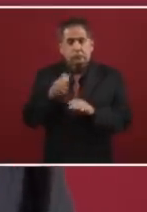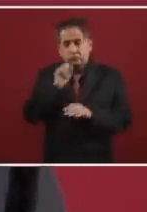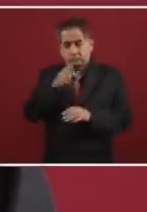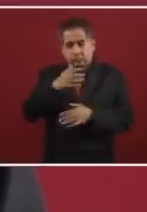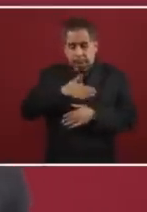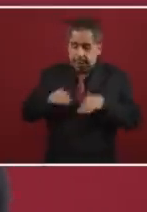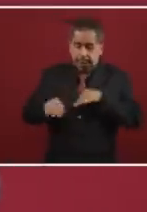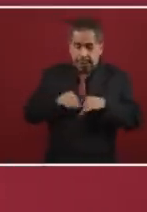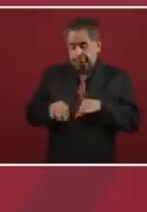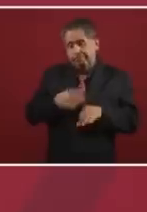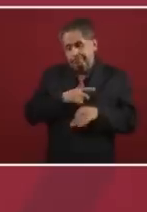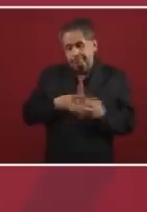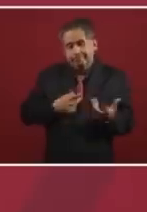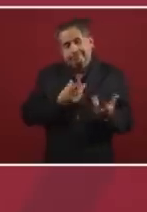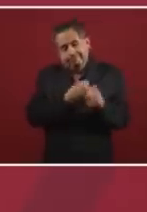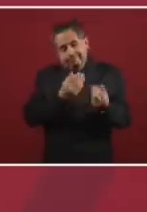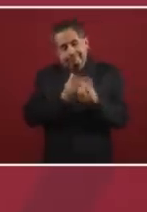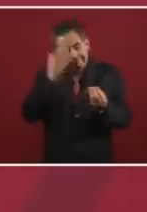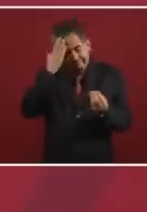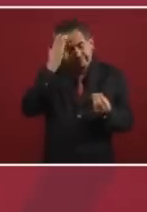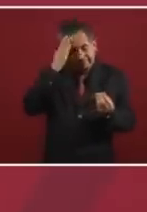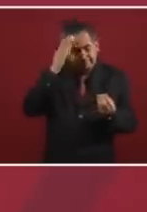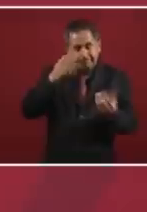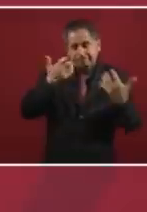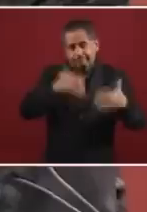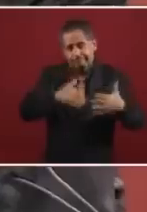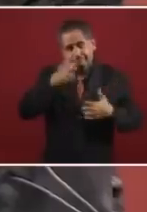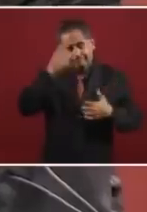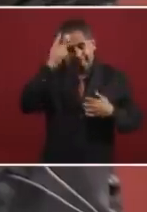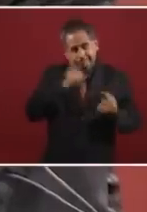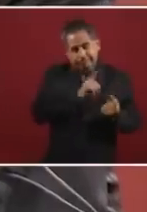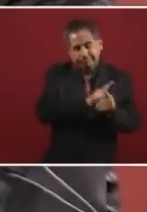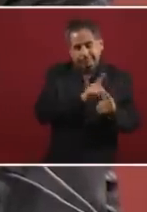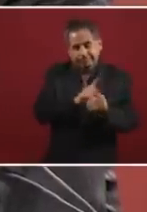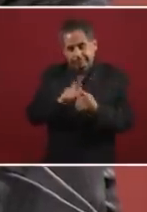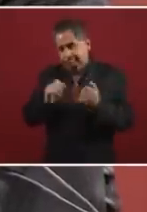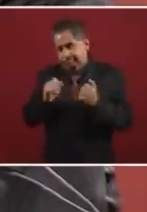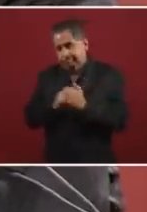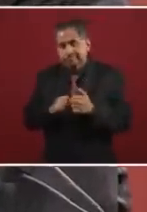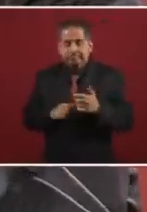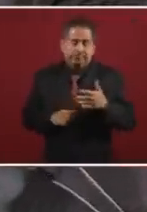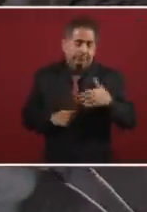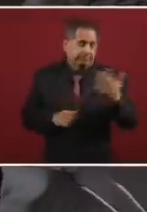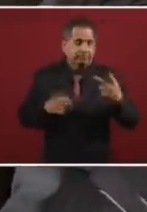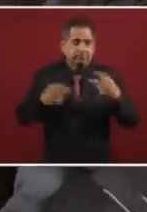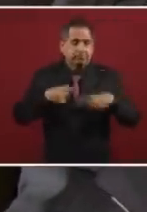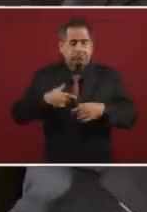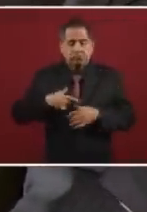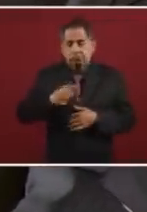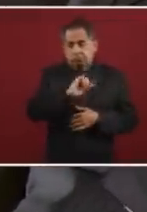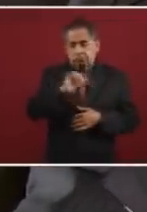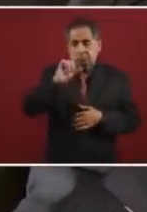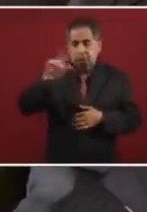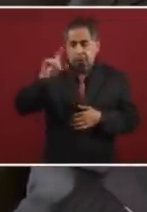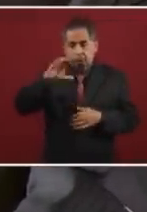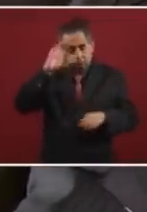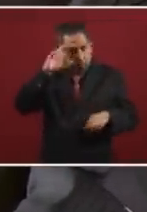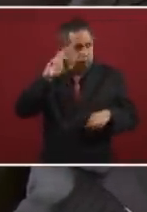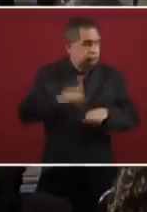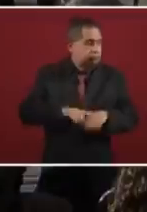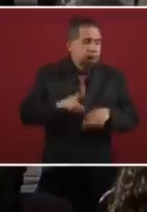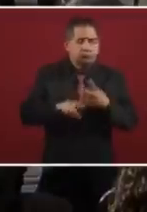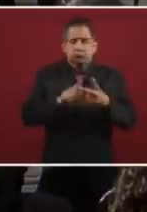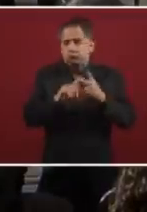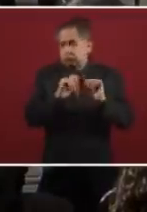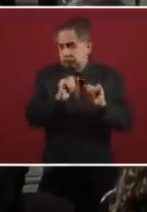trabajo tengo que reunirme con dirigentes y con empresarios y con personalidades de la cultura del